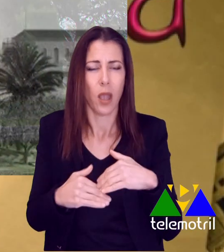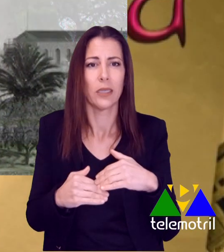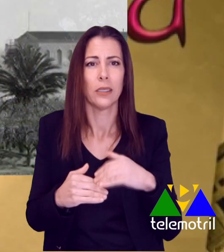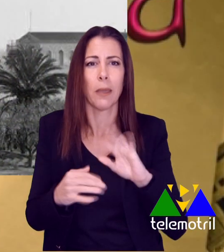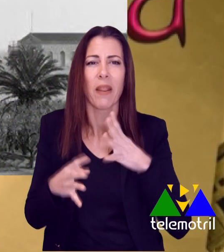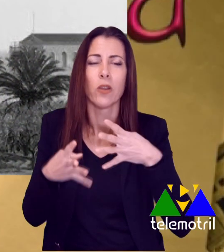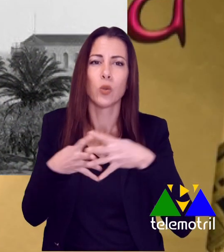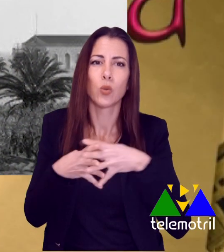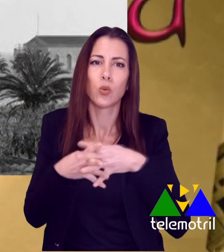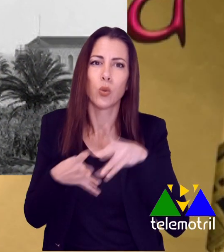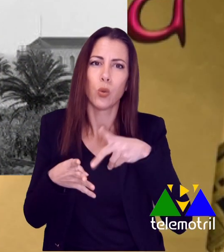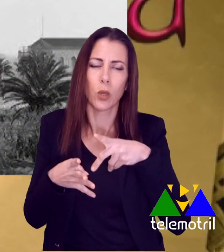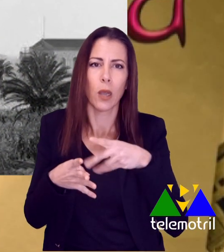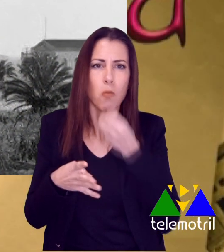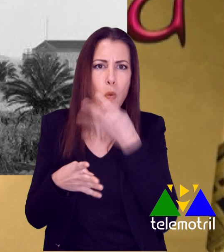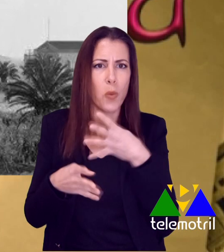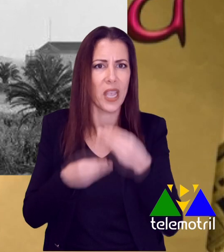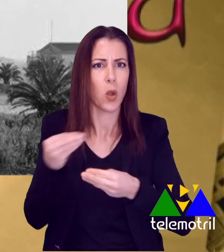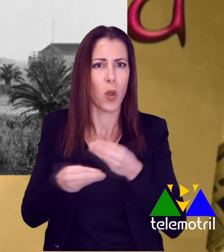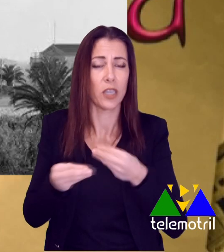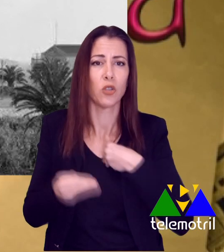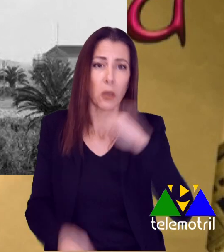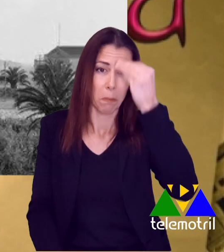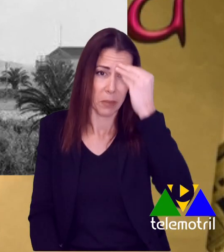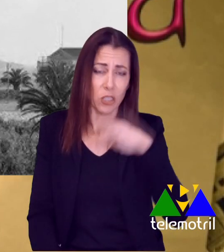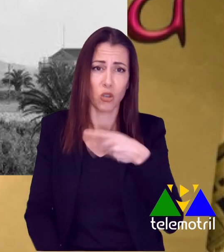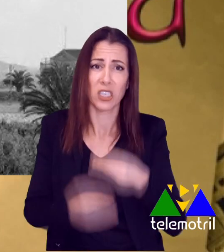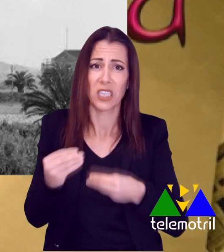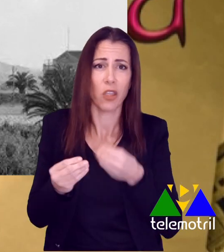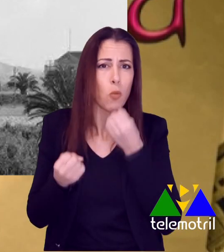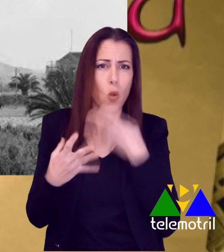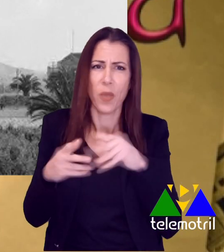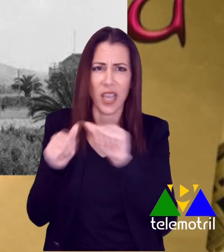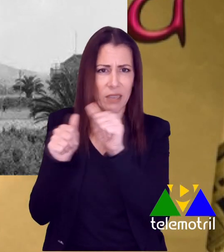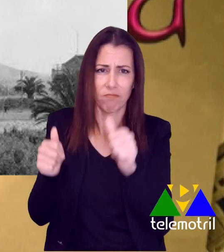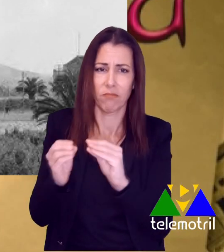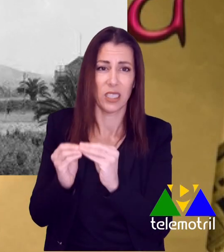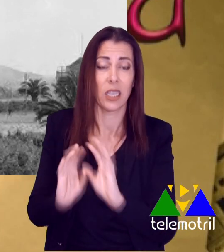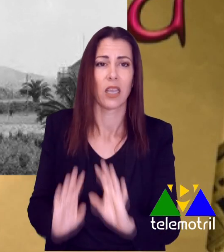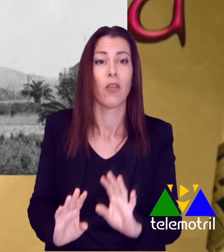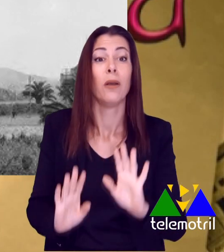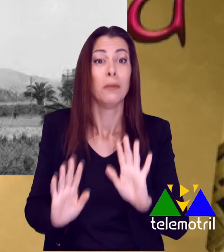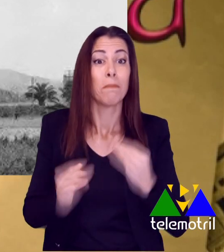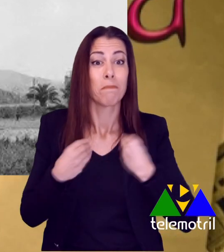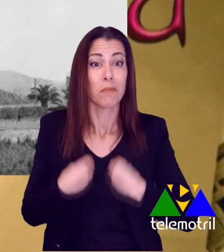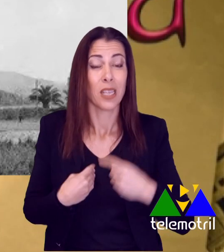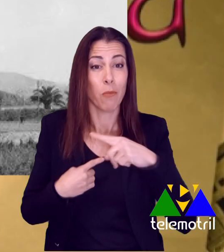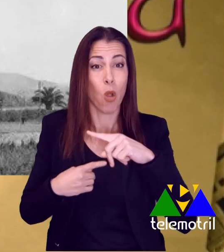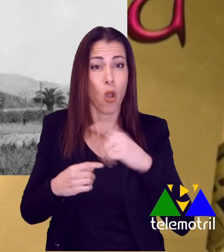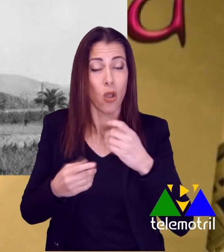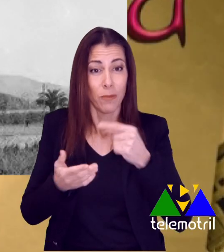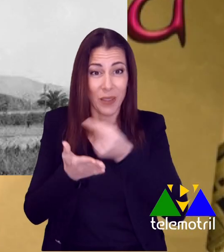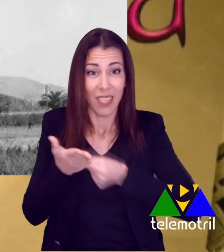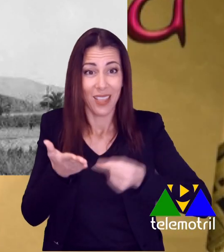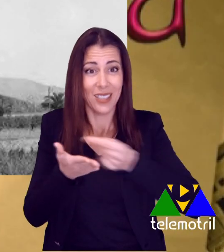una estructura pues muy bien hecha. Yo creo que se hizo además muy bien diseñada. Sí, sí, sí. Y ya en el propio diseño, cuando se hace la